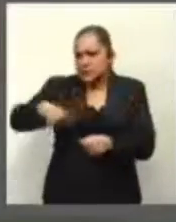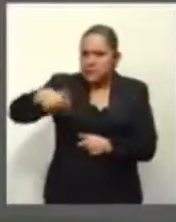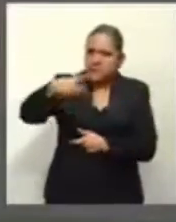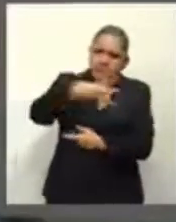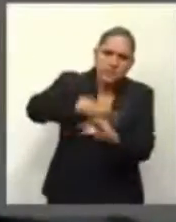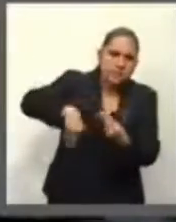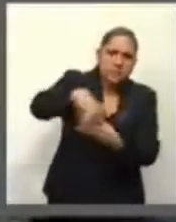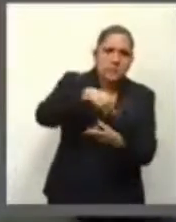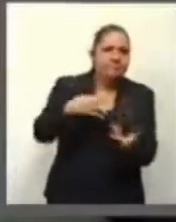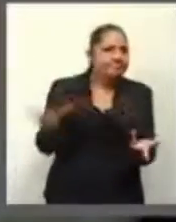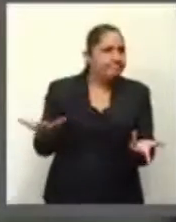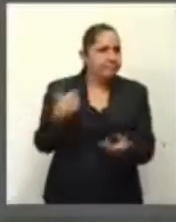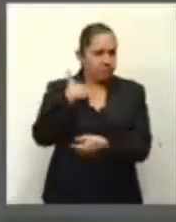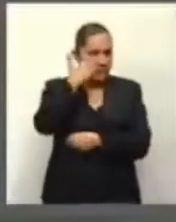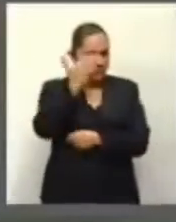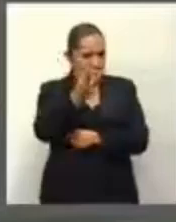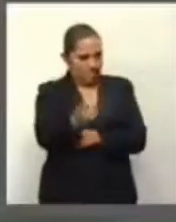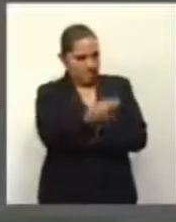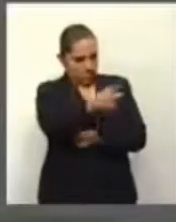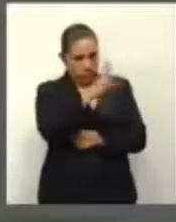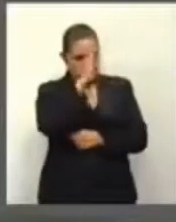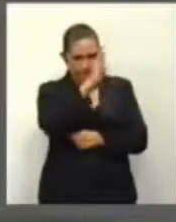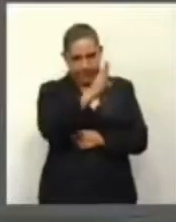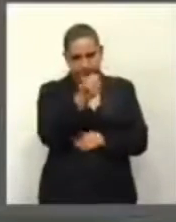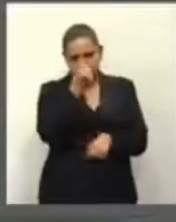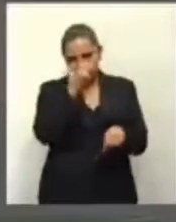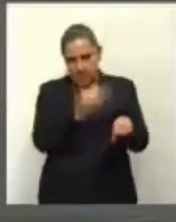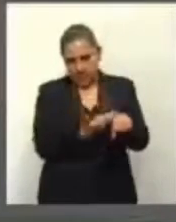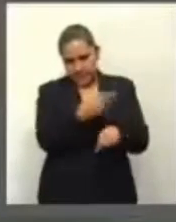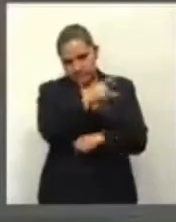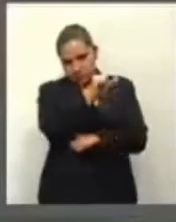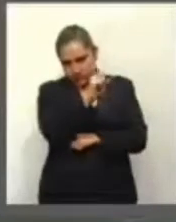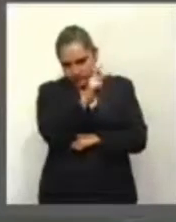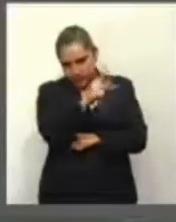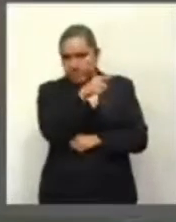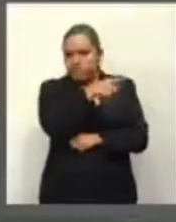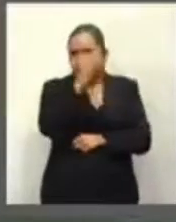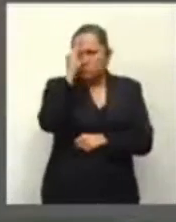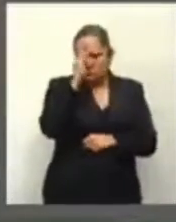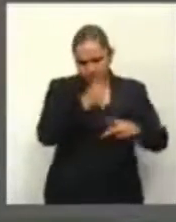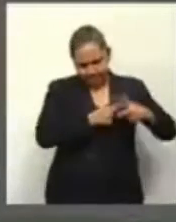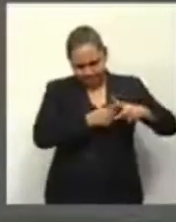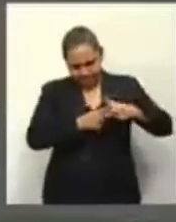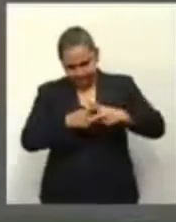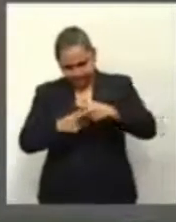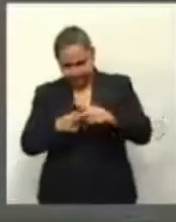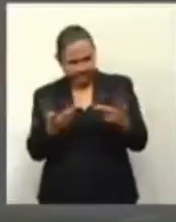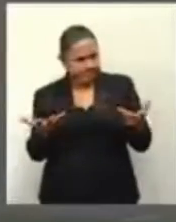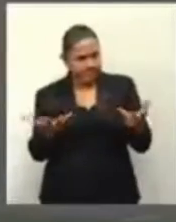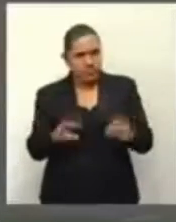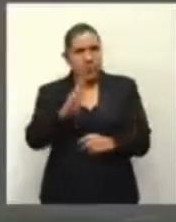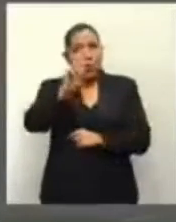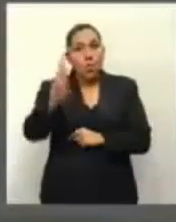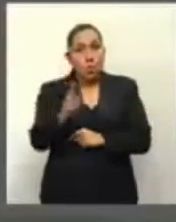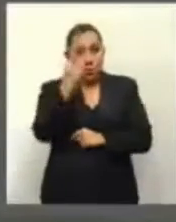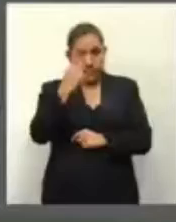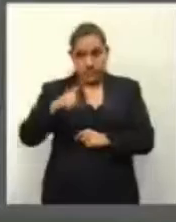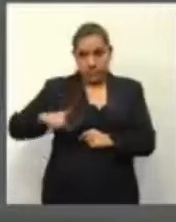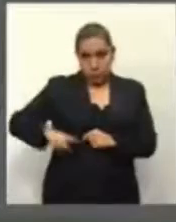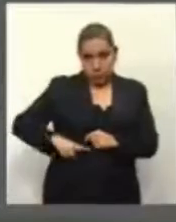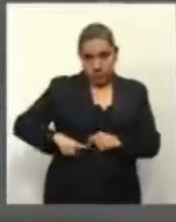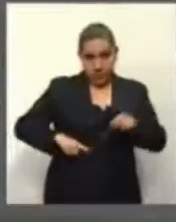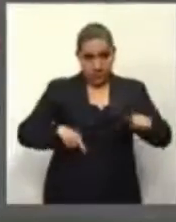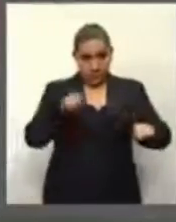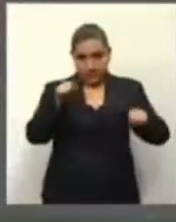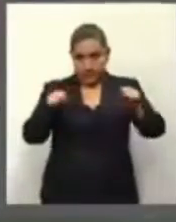al secretario de Educación Pública qué balance se puede hacer de estas universidades públicas que se